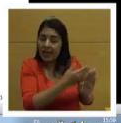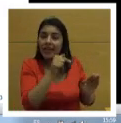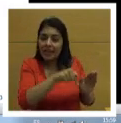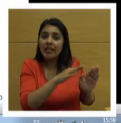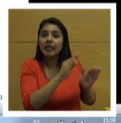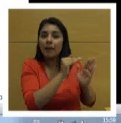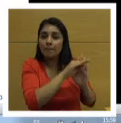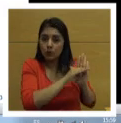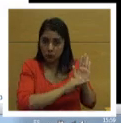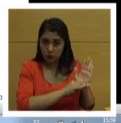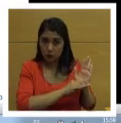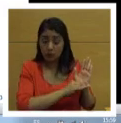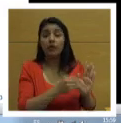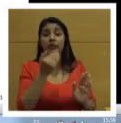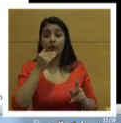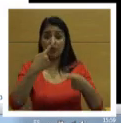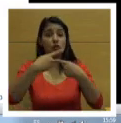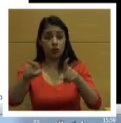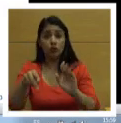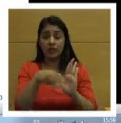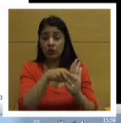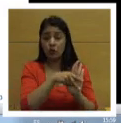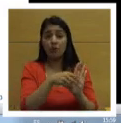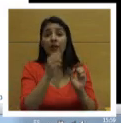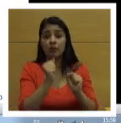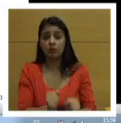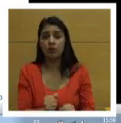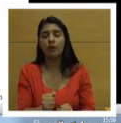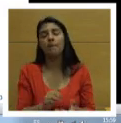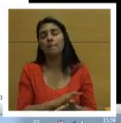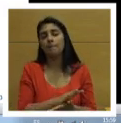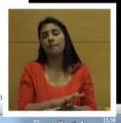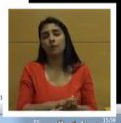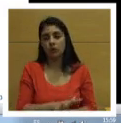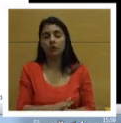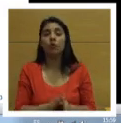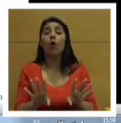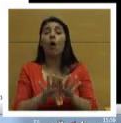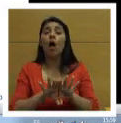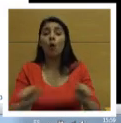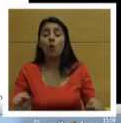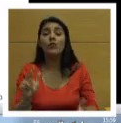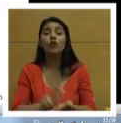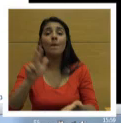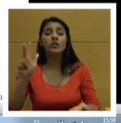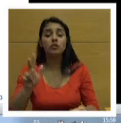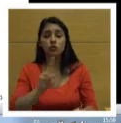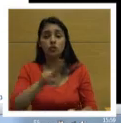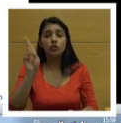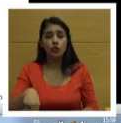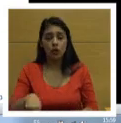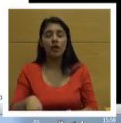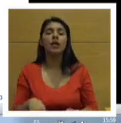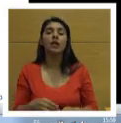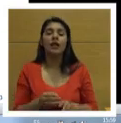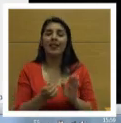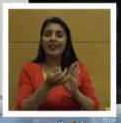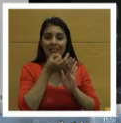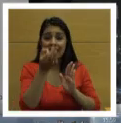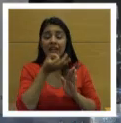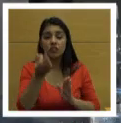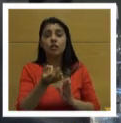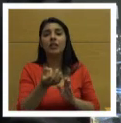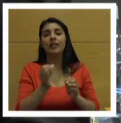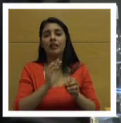protocolo, así como otras normas aplicables, tales como convenciones, declaraciones y protocolos del Sistema